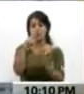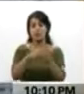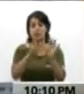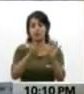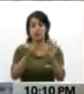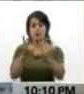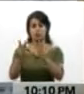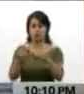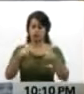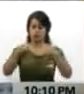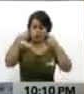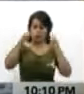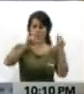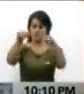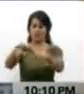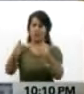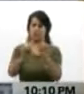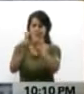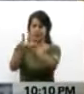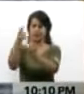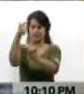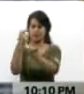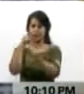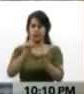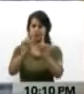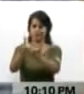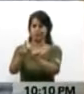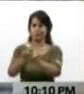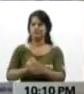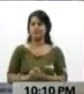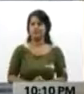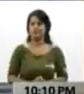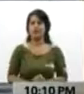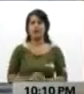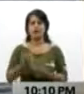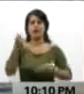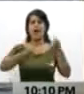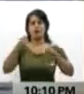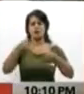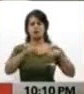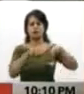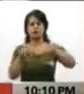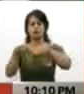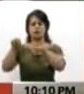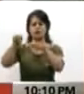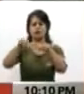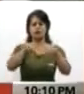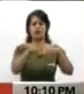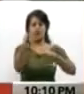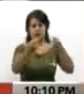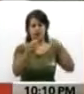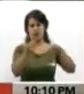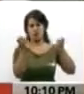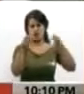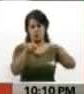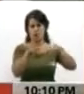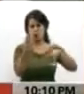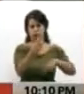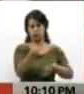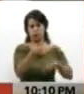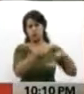Yo vine para acá, para Tinaquillo, ese día con mi comandante. Montamos una camioneta. En una camioneta.